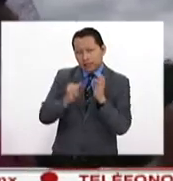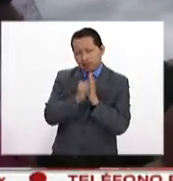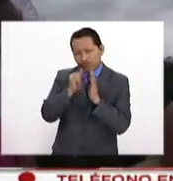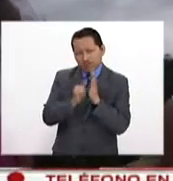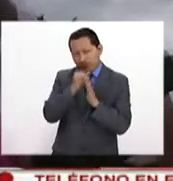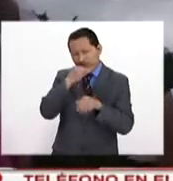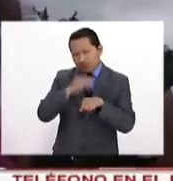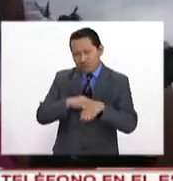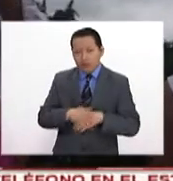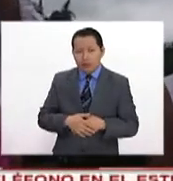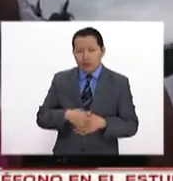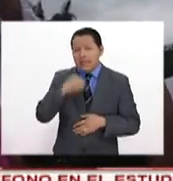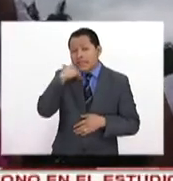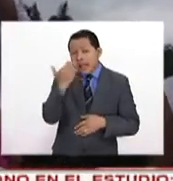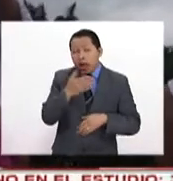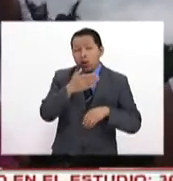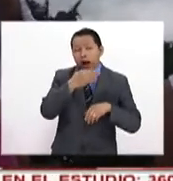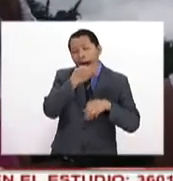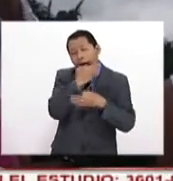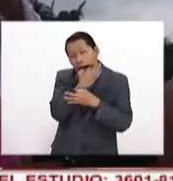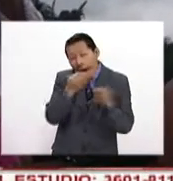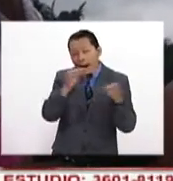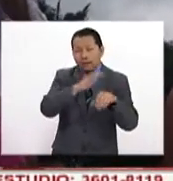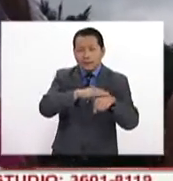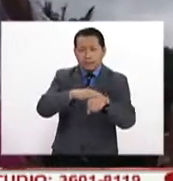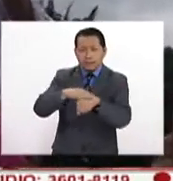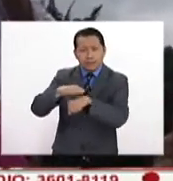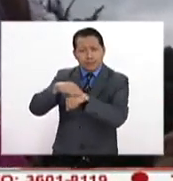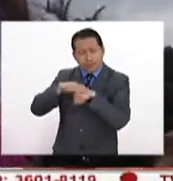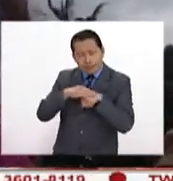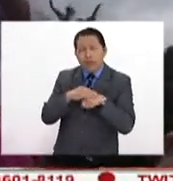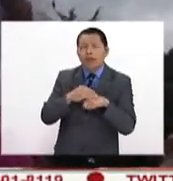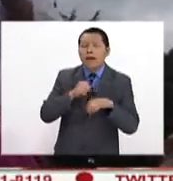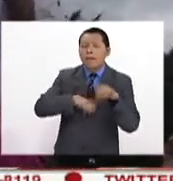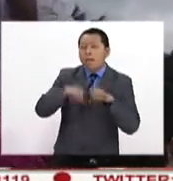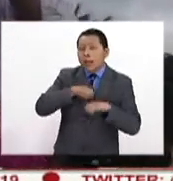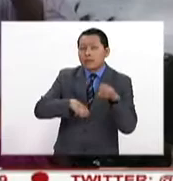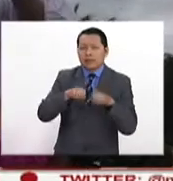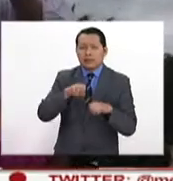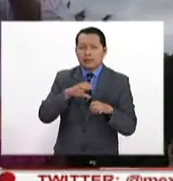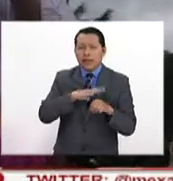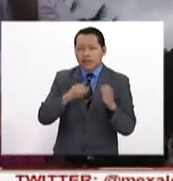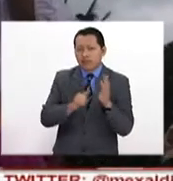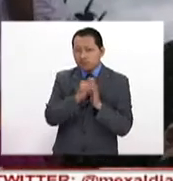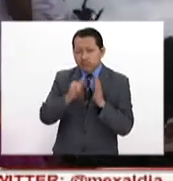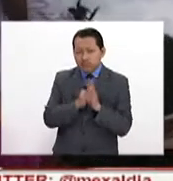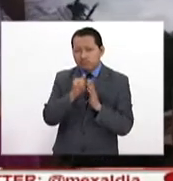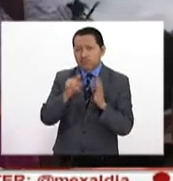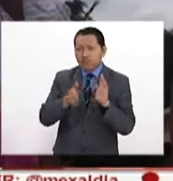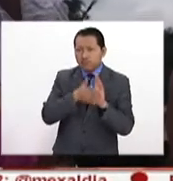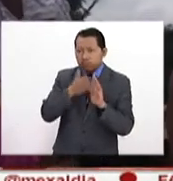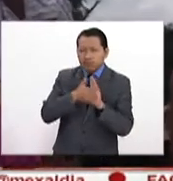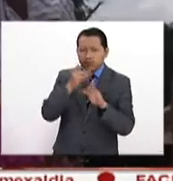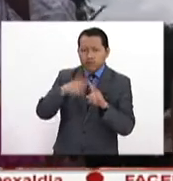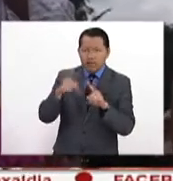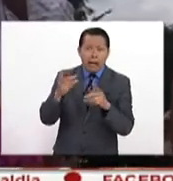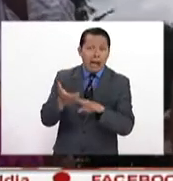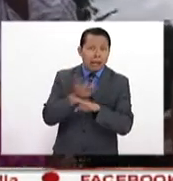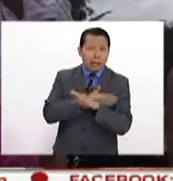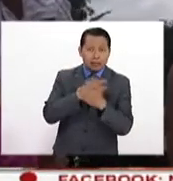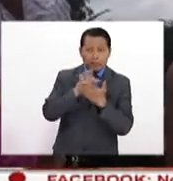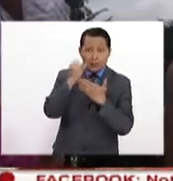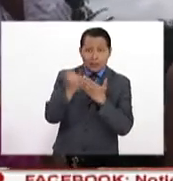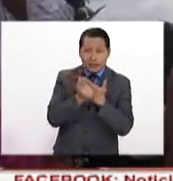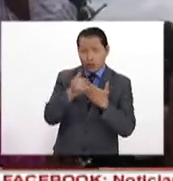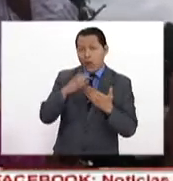Quiero convocar a todas las empresas constructoras, las que han apoyado o han realizado importantes proyectos de construcción